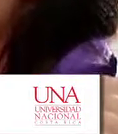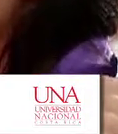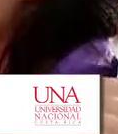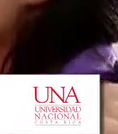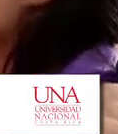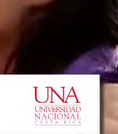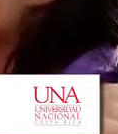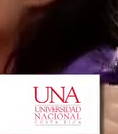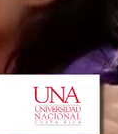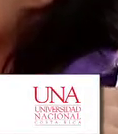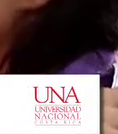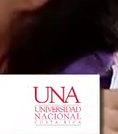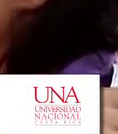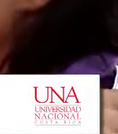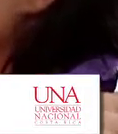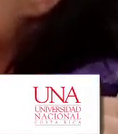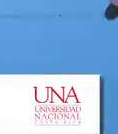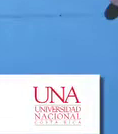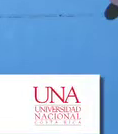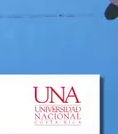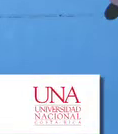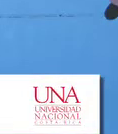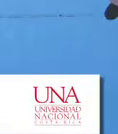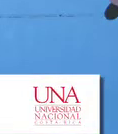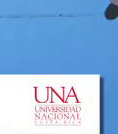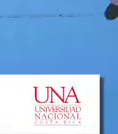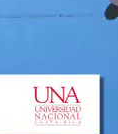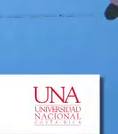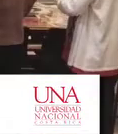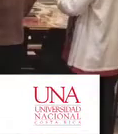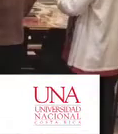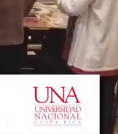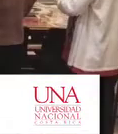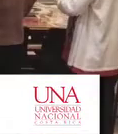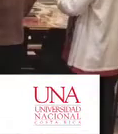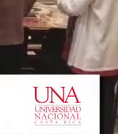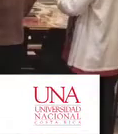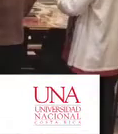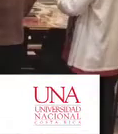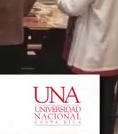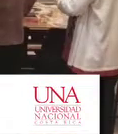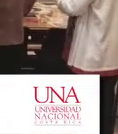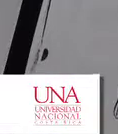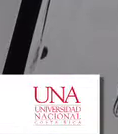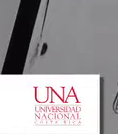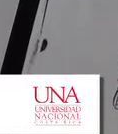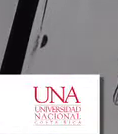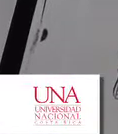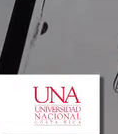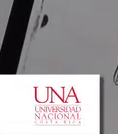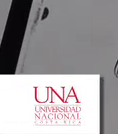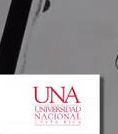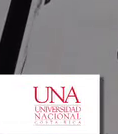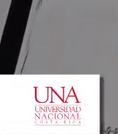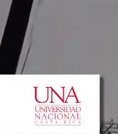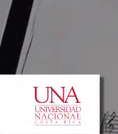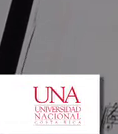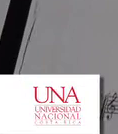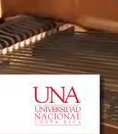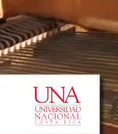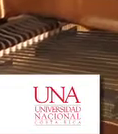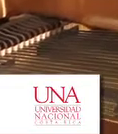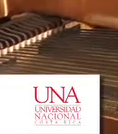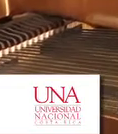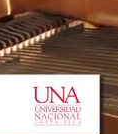el 31 del mismo mes. La convocatoria para arte y comunicación visual es el miércoles 3 de agosto. En la Escuela de Música,